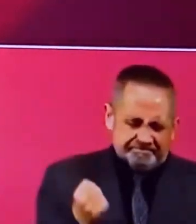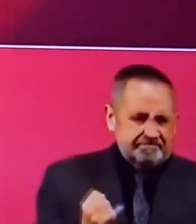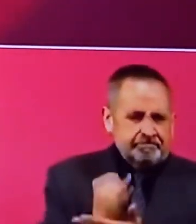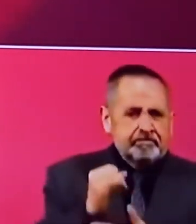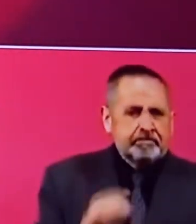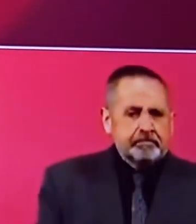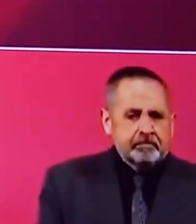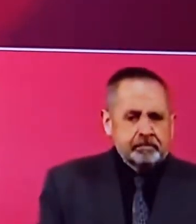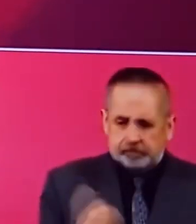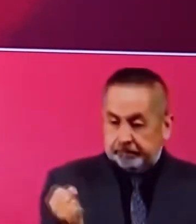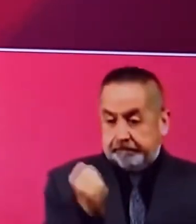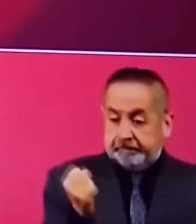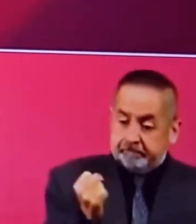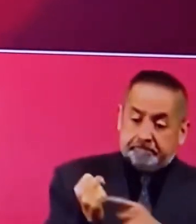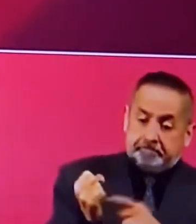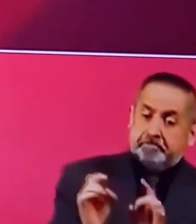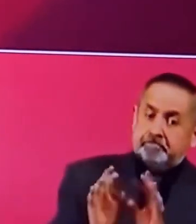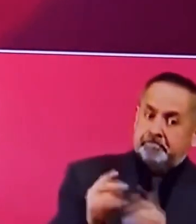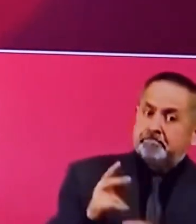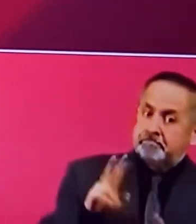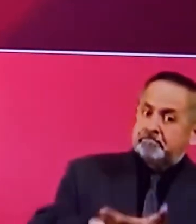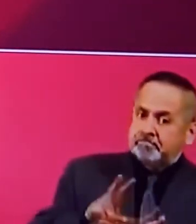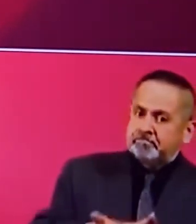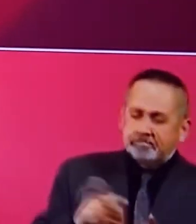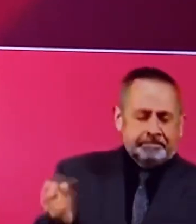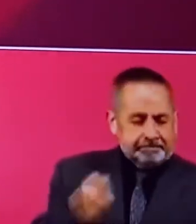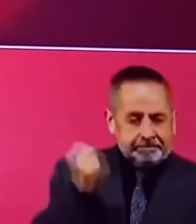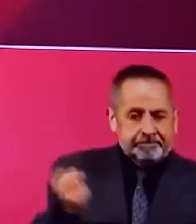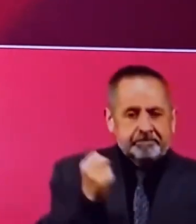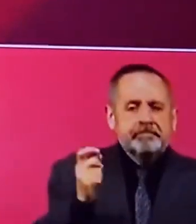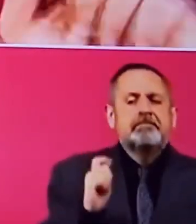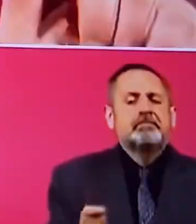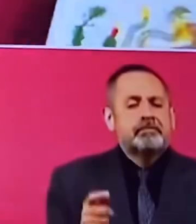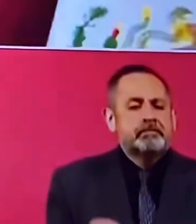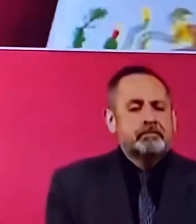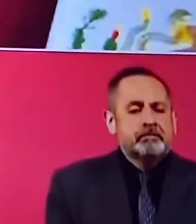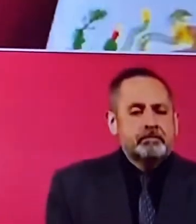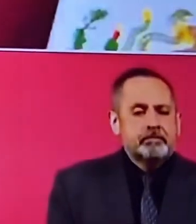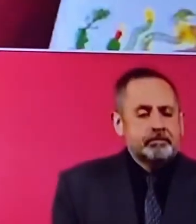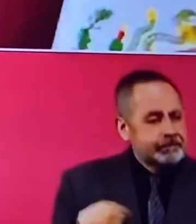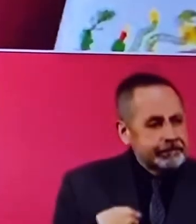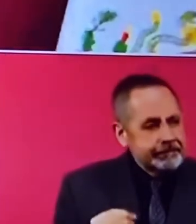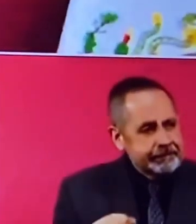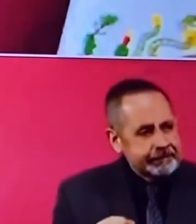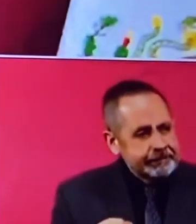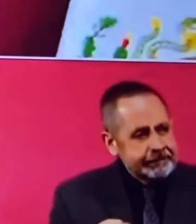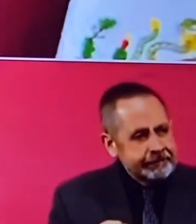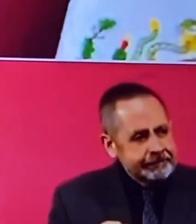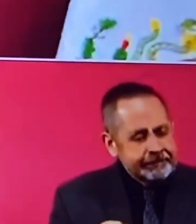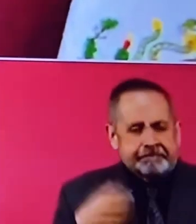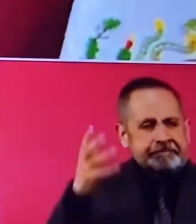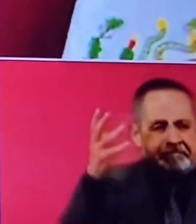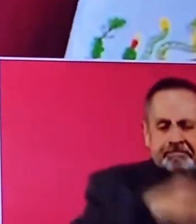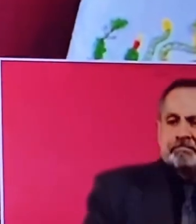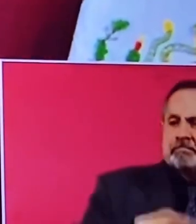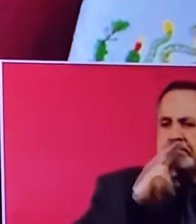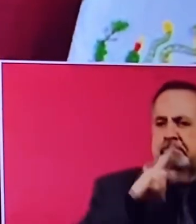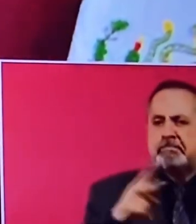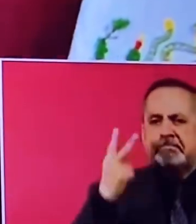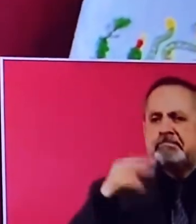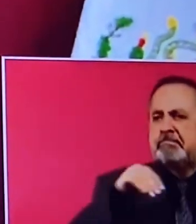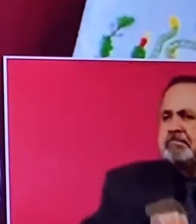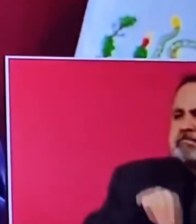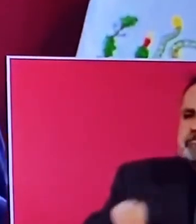porque la suerte también cuenta mucho en política, irme a recorrer todos los pueblos de México.